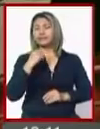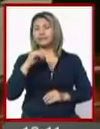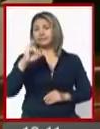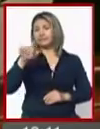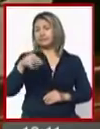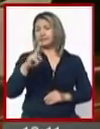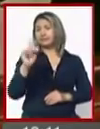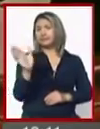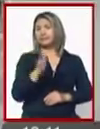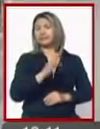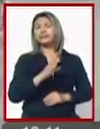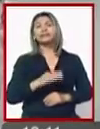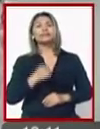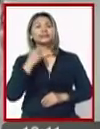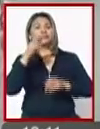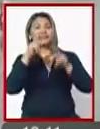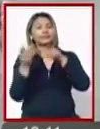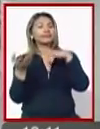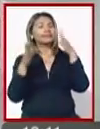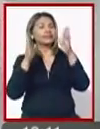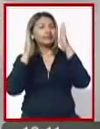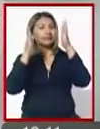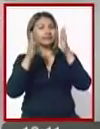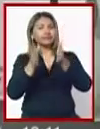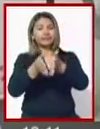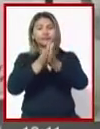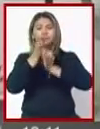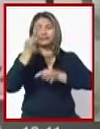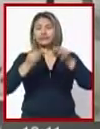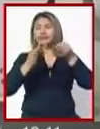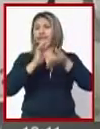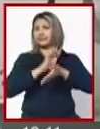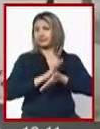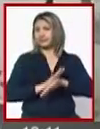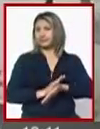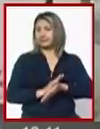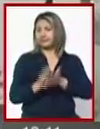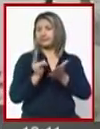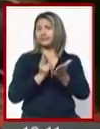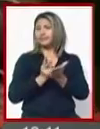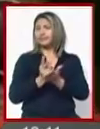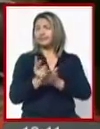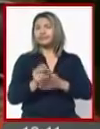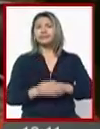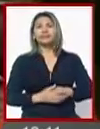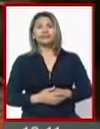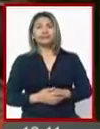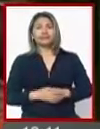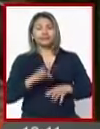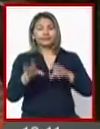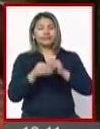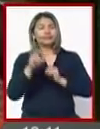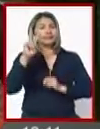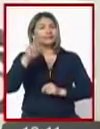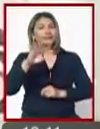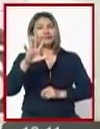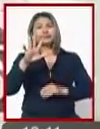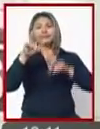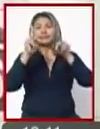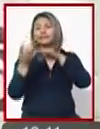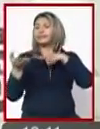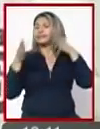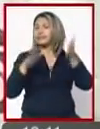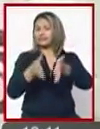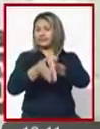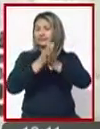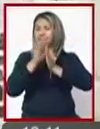Sevilla, Raimundo Paredes, fallecidos en la vigilia pidiendo justicia, verdad y reparación. Ellos se suman a 25 personas más que